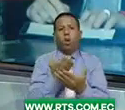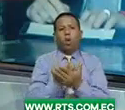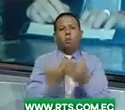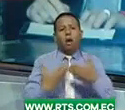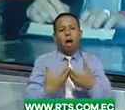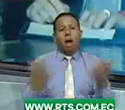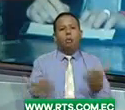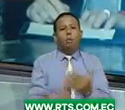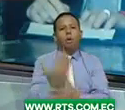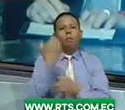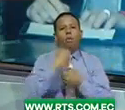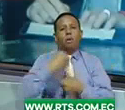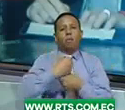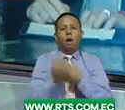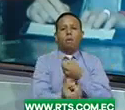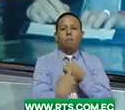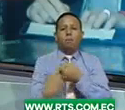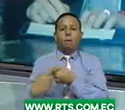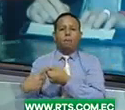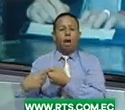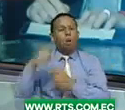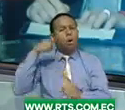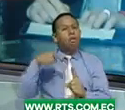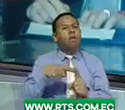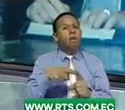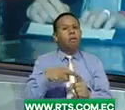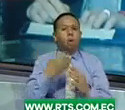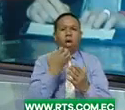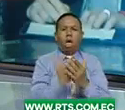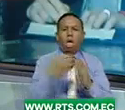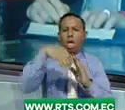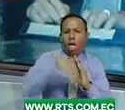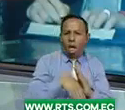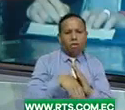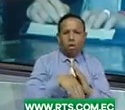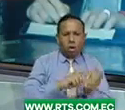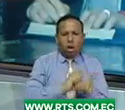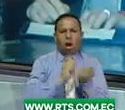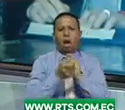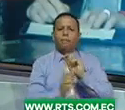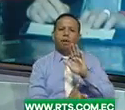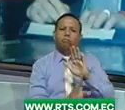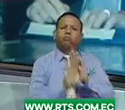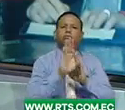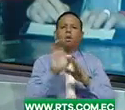con la cual busca subsanar el déficit fiscal que vive el país.